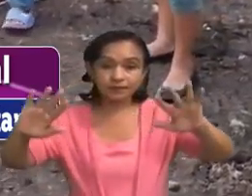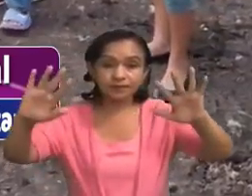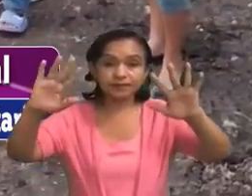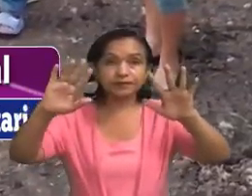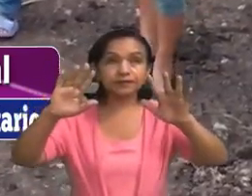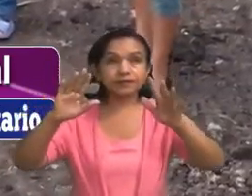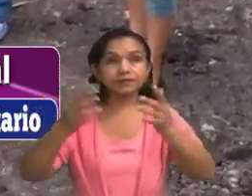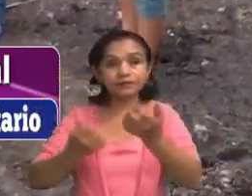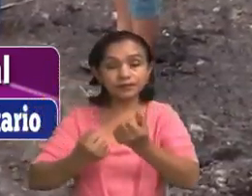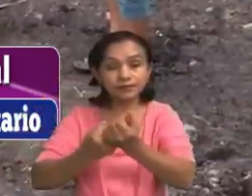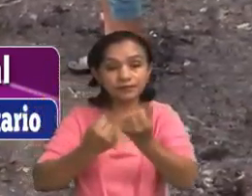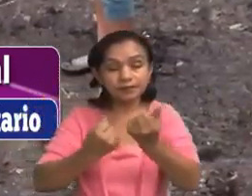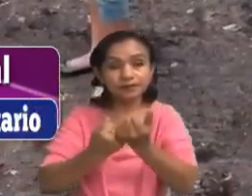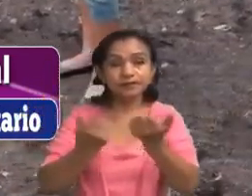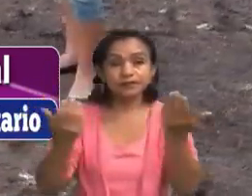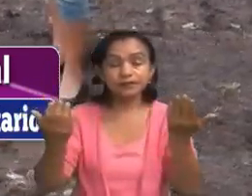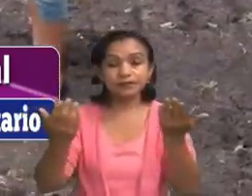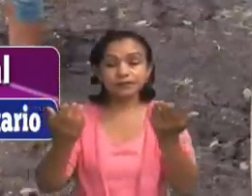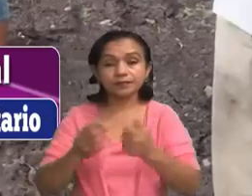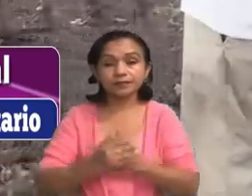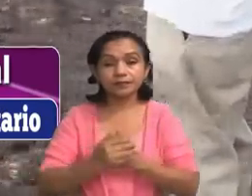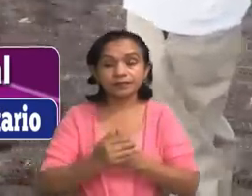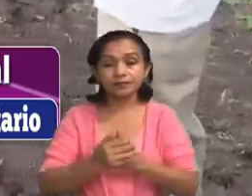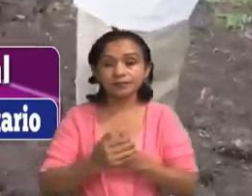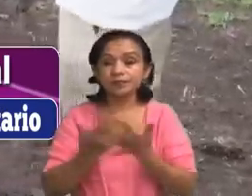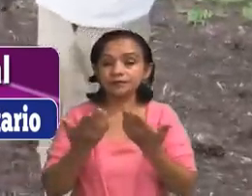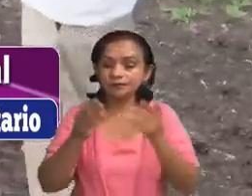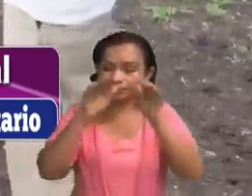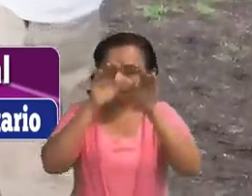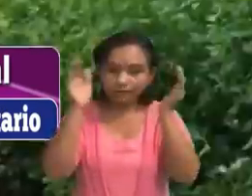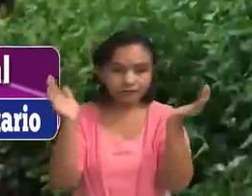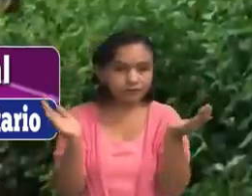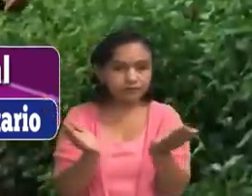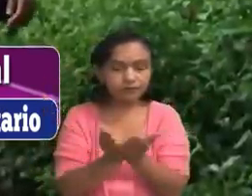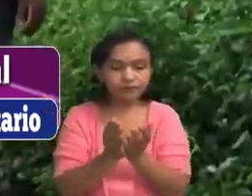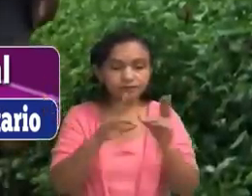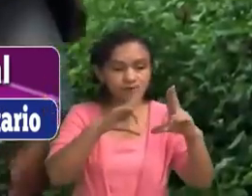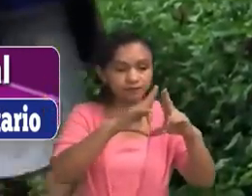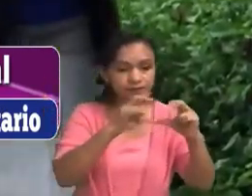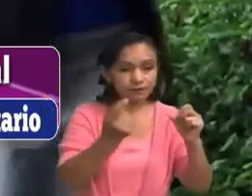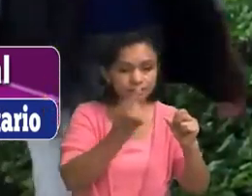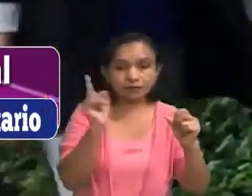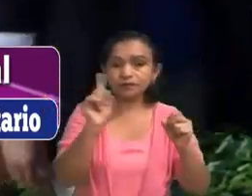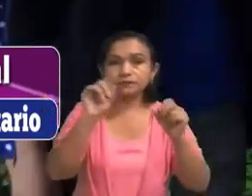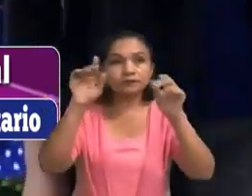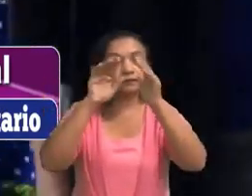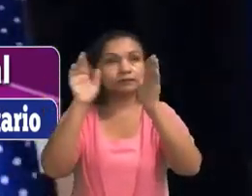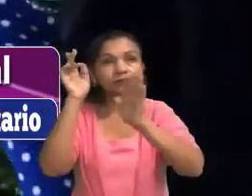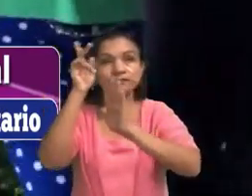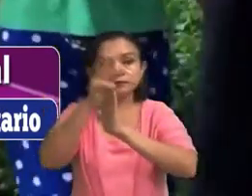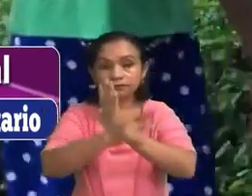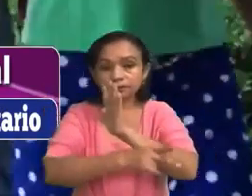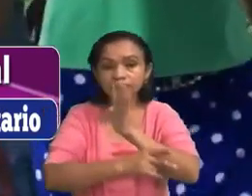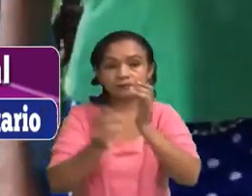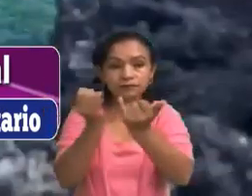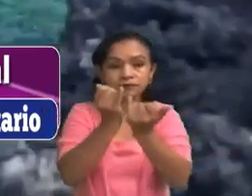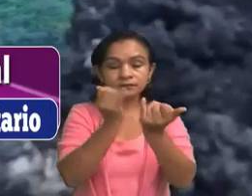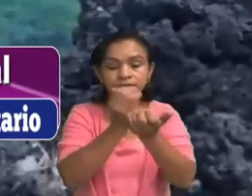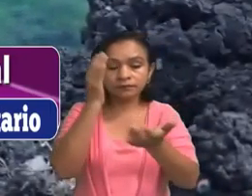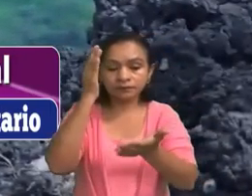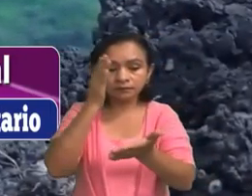más sustentable, y eso es de relevancia mundial, no solo para Nicaragua. Okay. Así es que decidimos